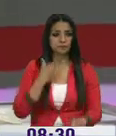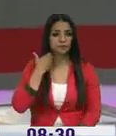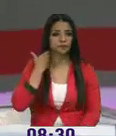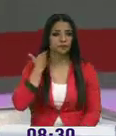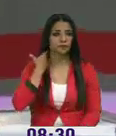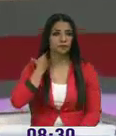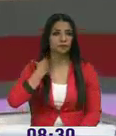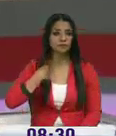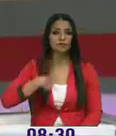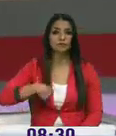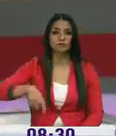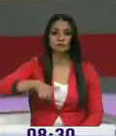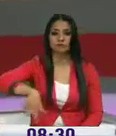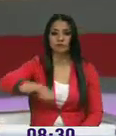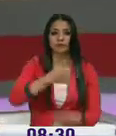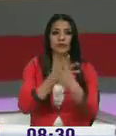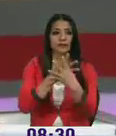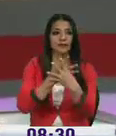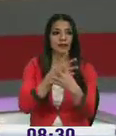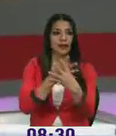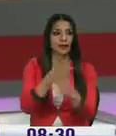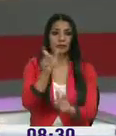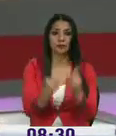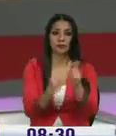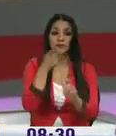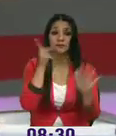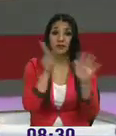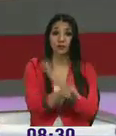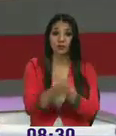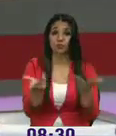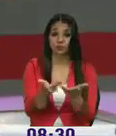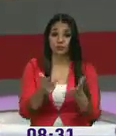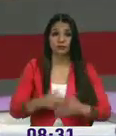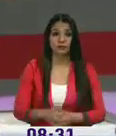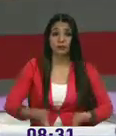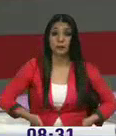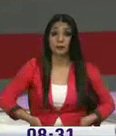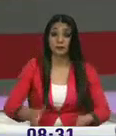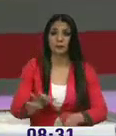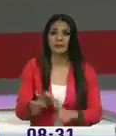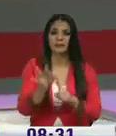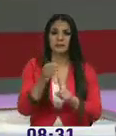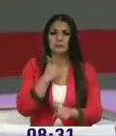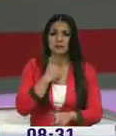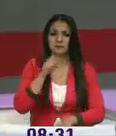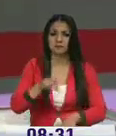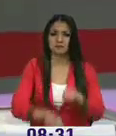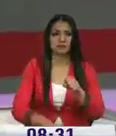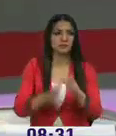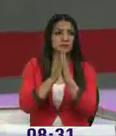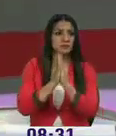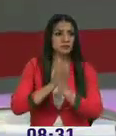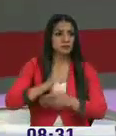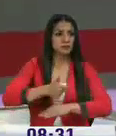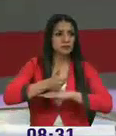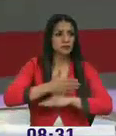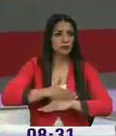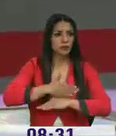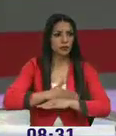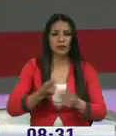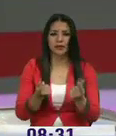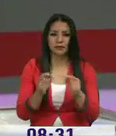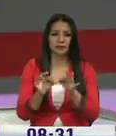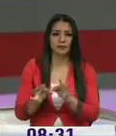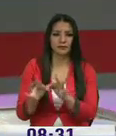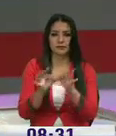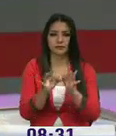vamos hasta el sector de Carcelén Bajo. Ahí los moradores denuncian el mal estado de una de las vías principales. Ellos piden a las autoridades el inmediato arreglo